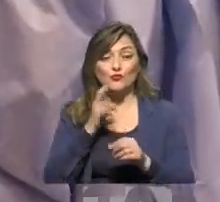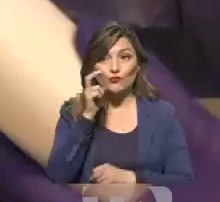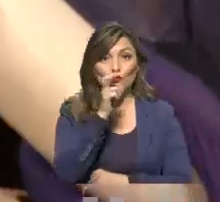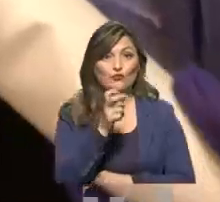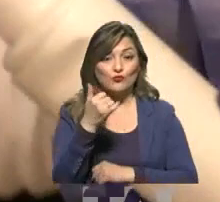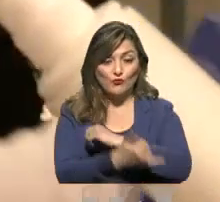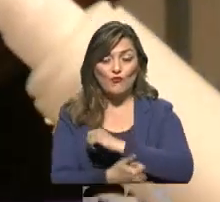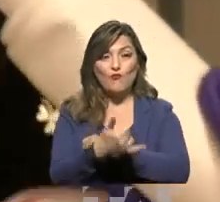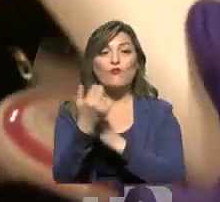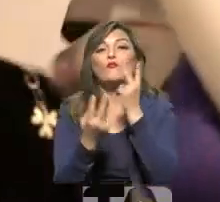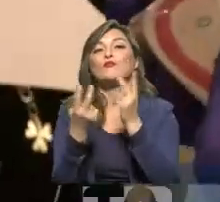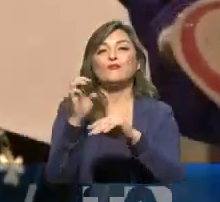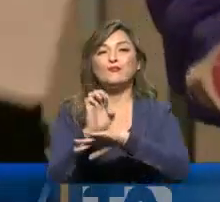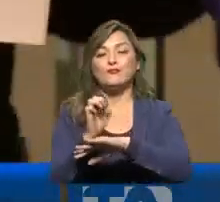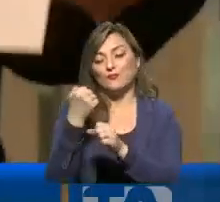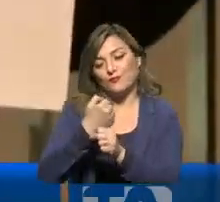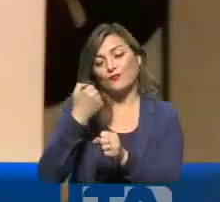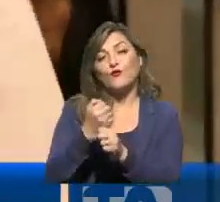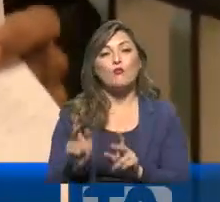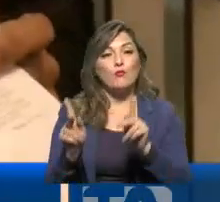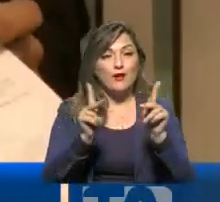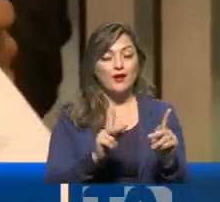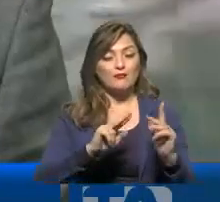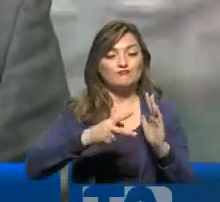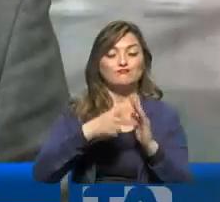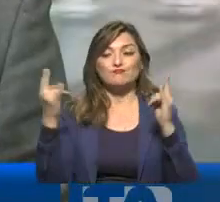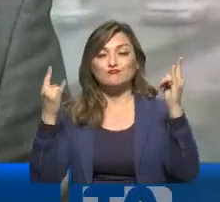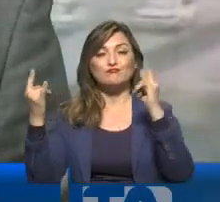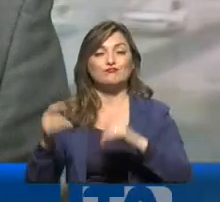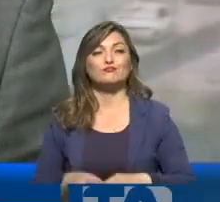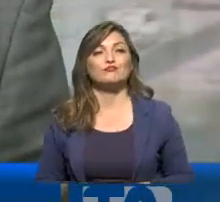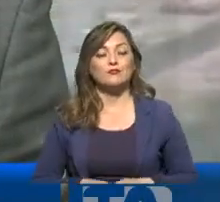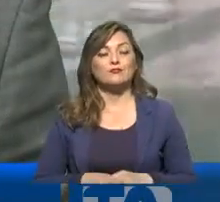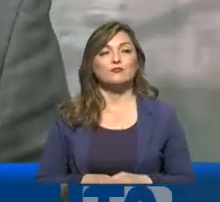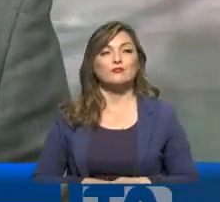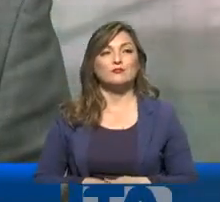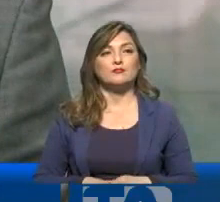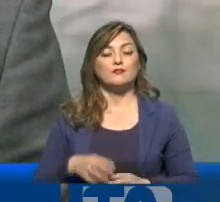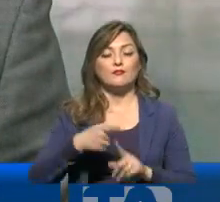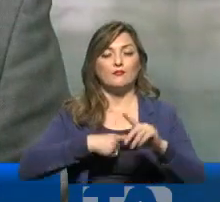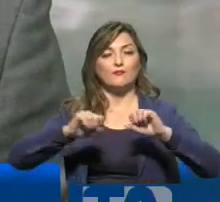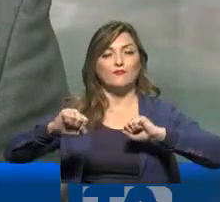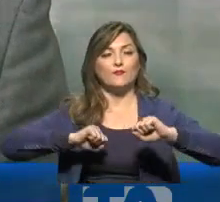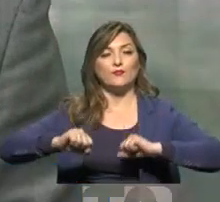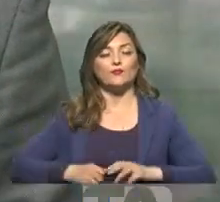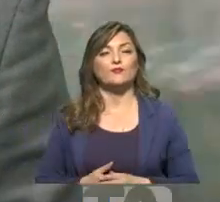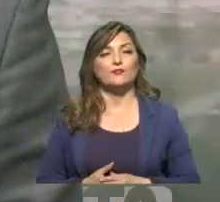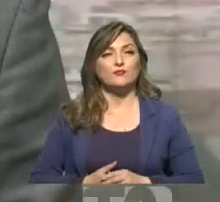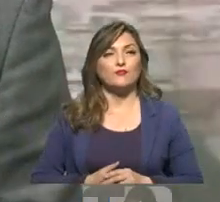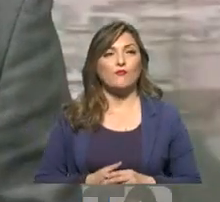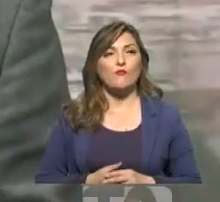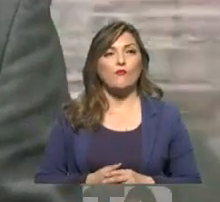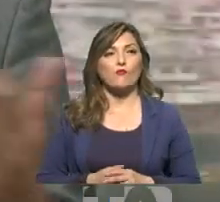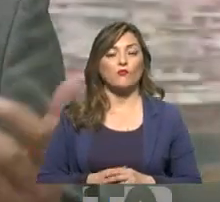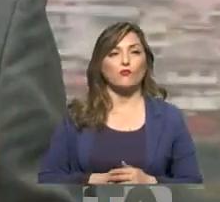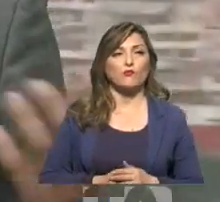turismo extranjero, por lo que ya se trabaja en un plan de conectividad. A nivel de mayo, por ejemplo, ya tenemos la